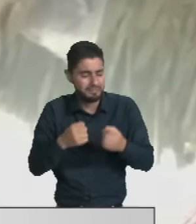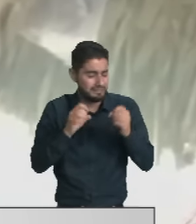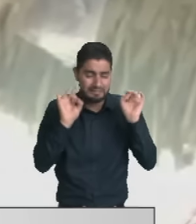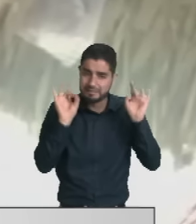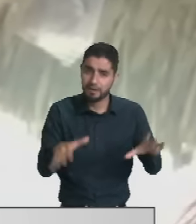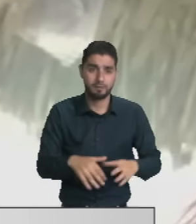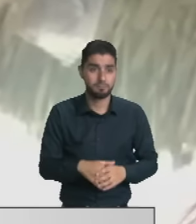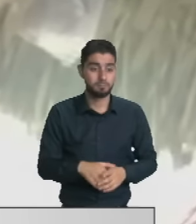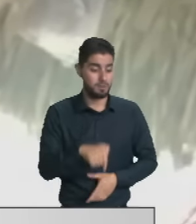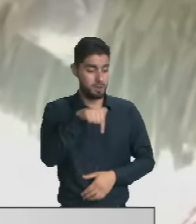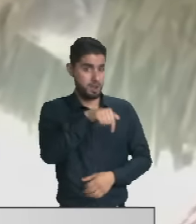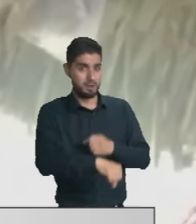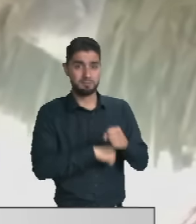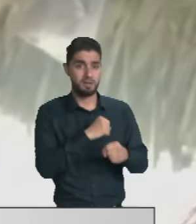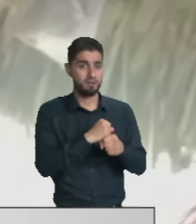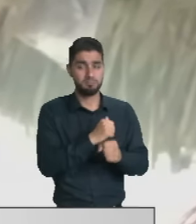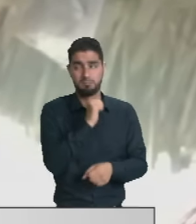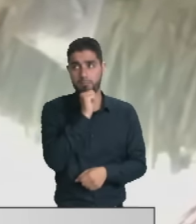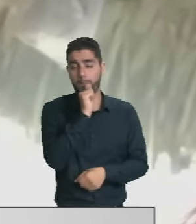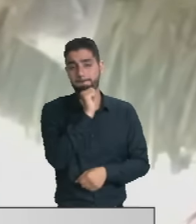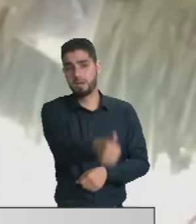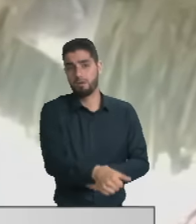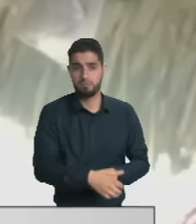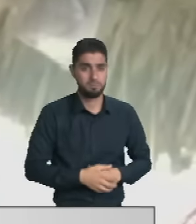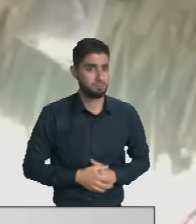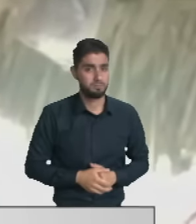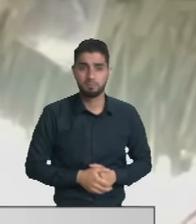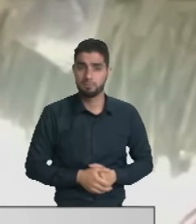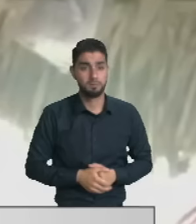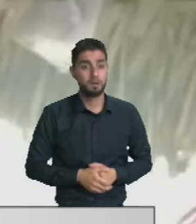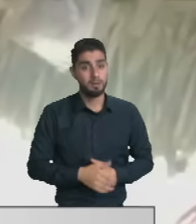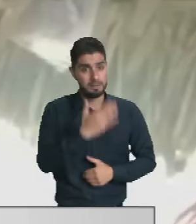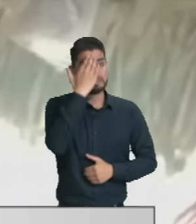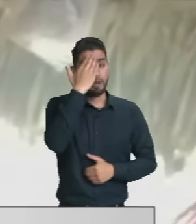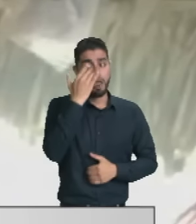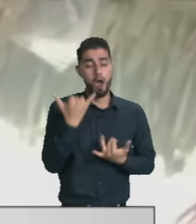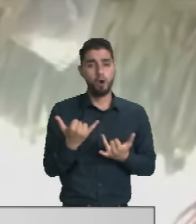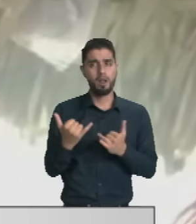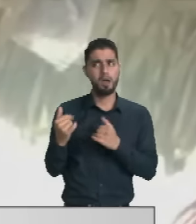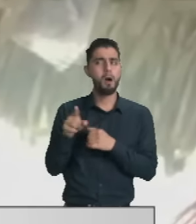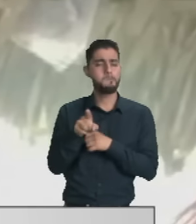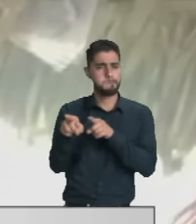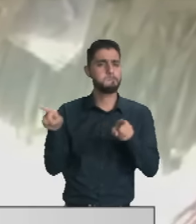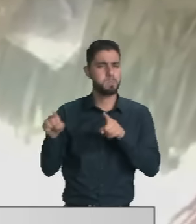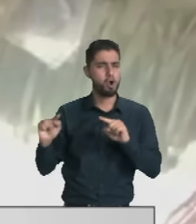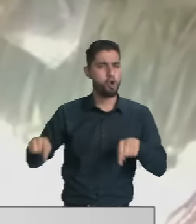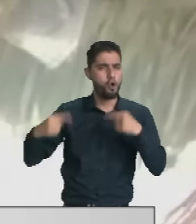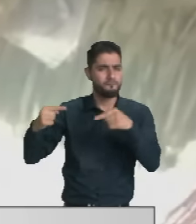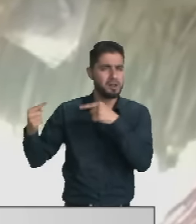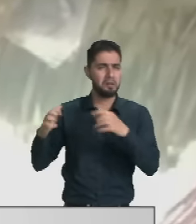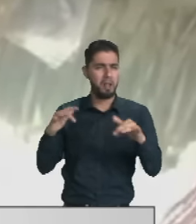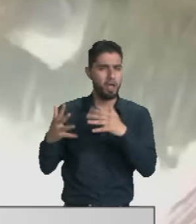año, a pesar de este conflicto que se ha presentado, hemos visto poca presencia,